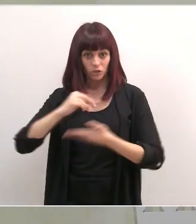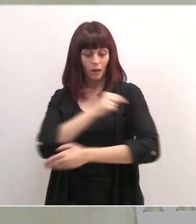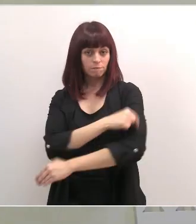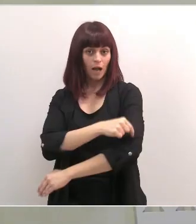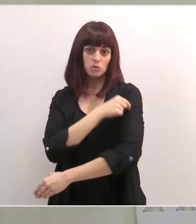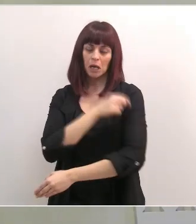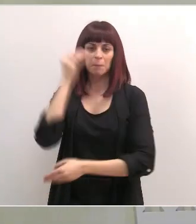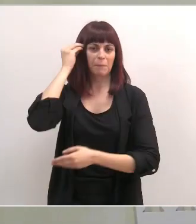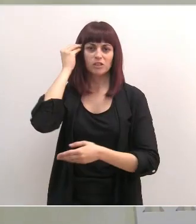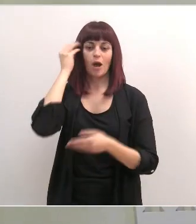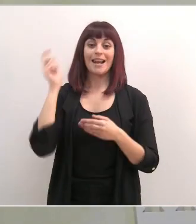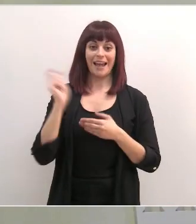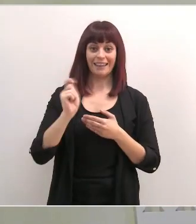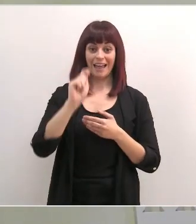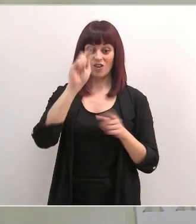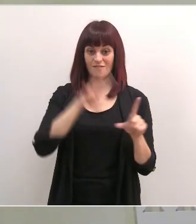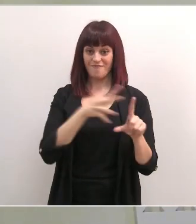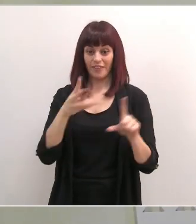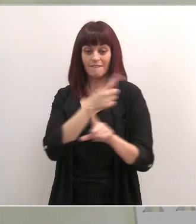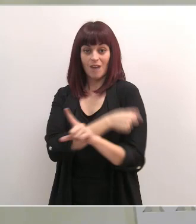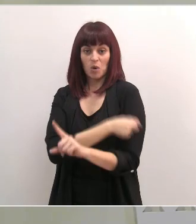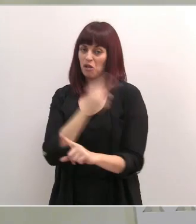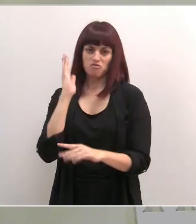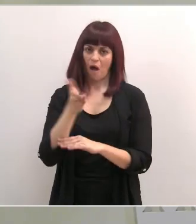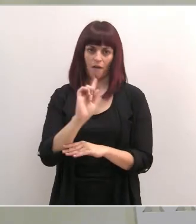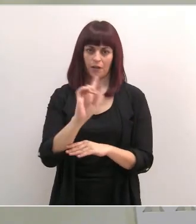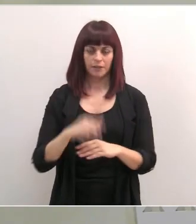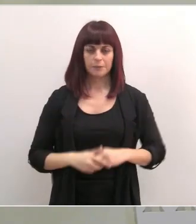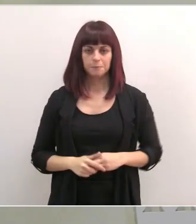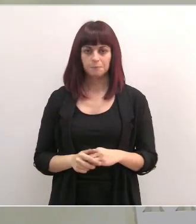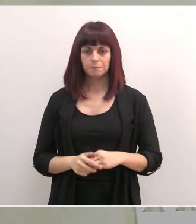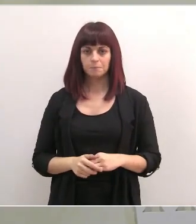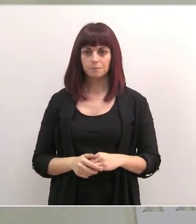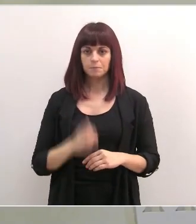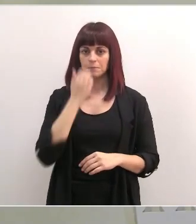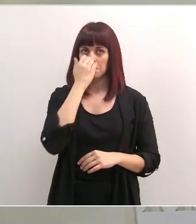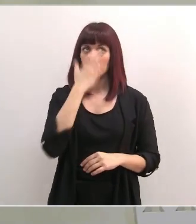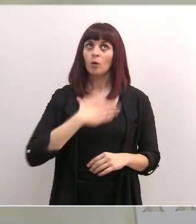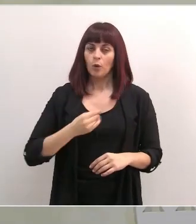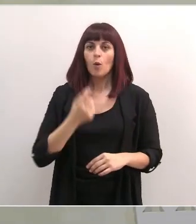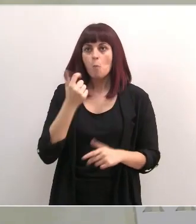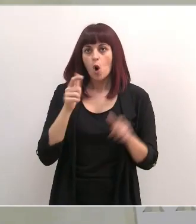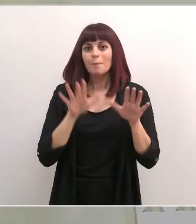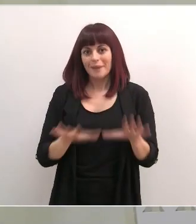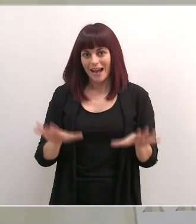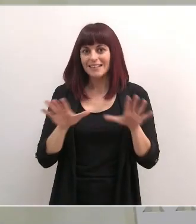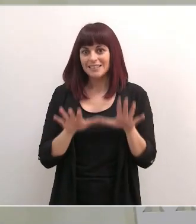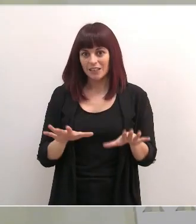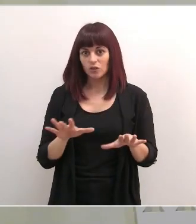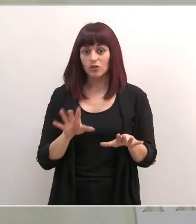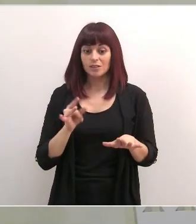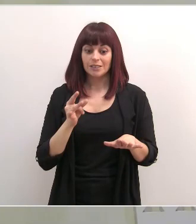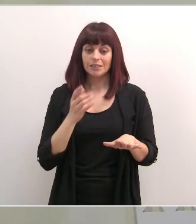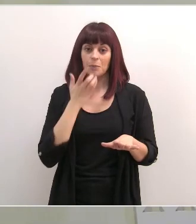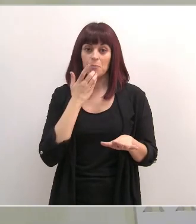con respecto a lo que es el calendario que teníamos previsto. Se ralentiza de alguna manera la incorporación de nueva